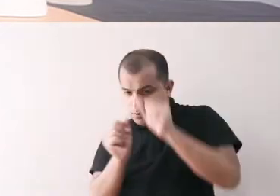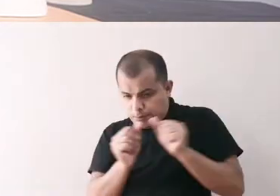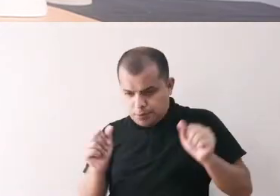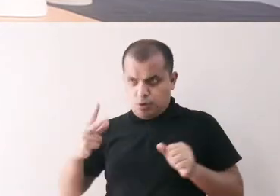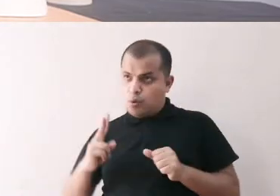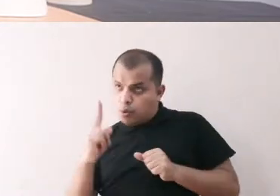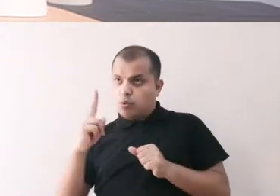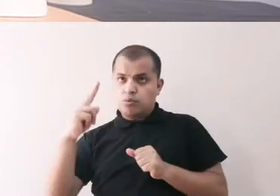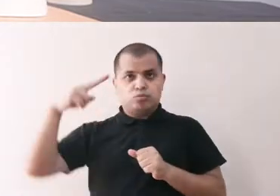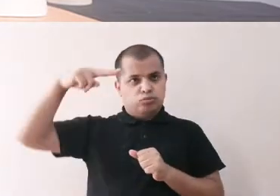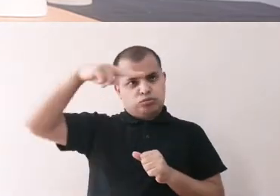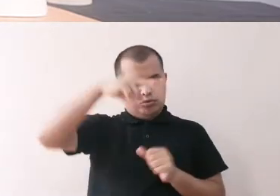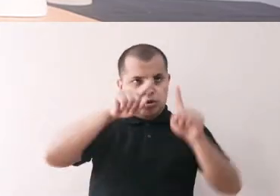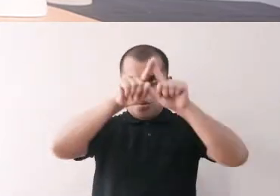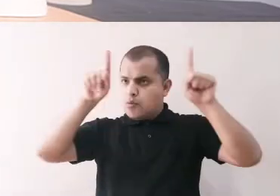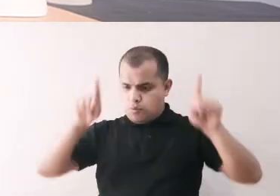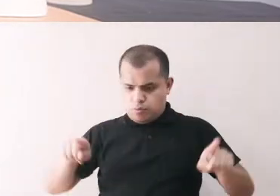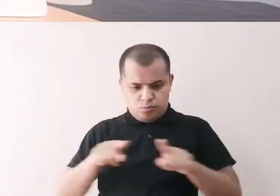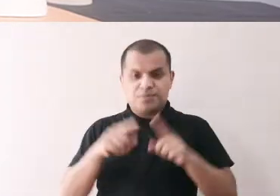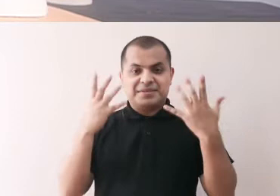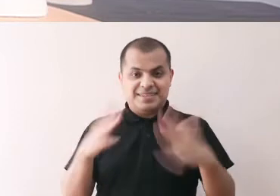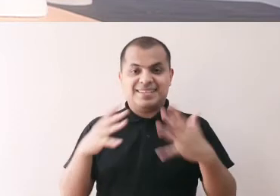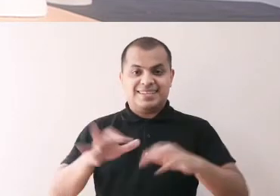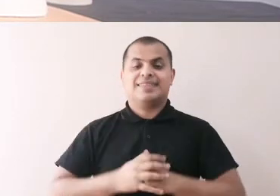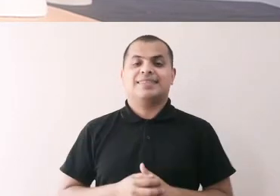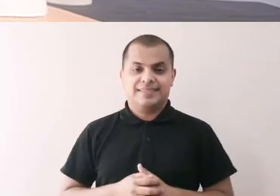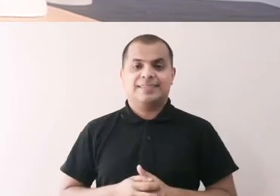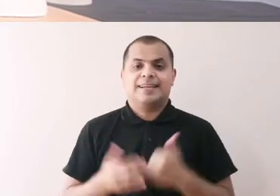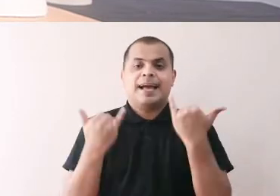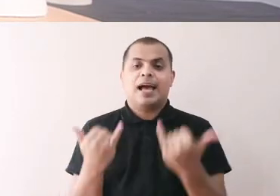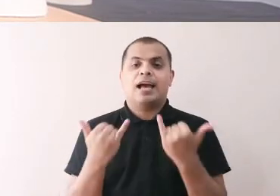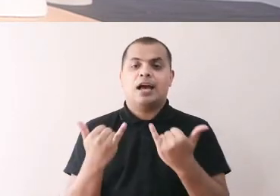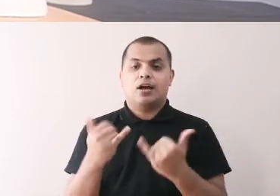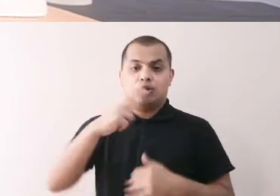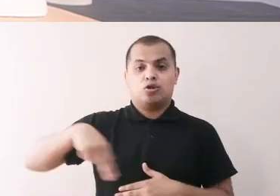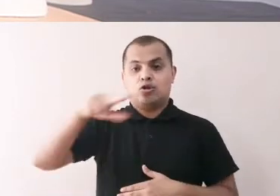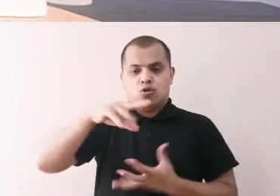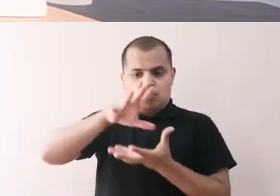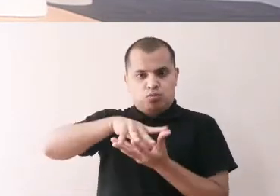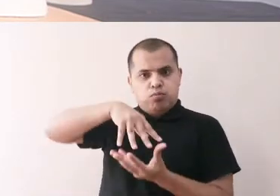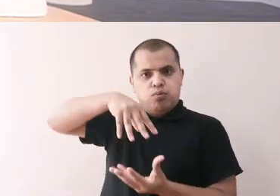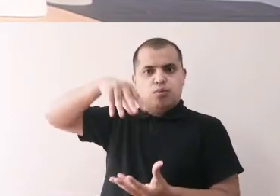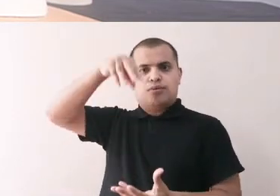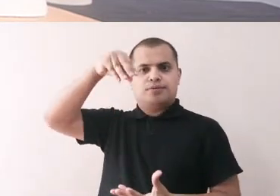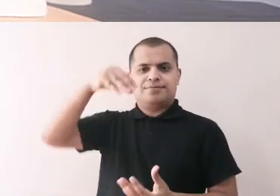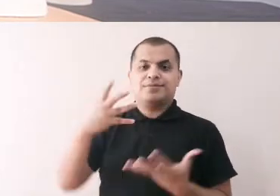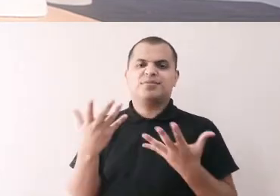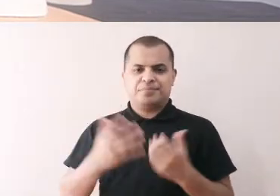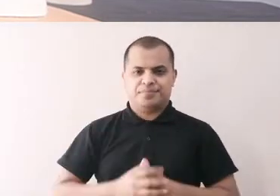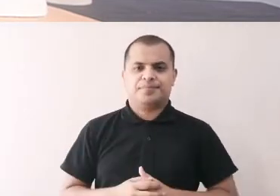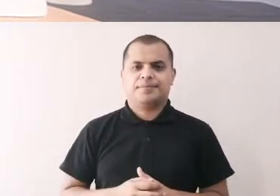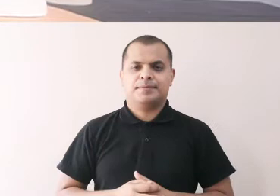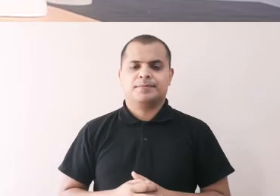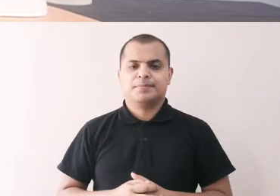he cortado y formado mi cuadrado, vamos a formar un cono, ¿ok?